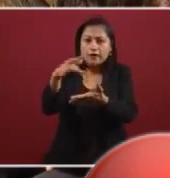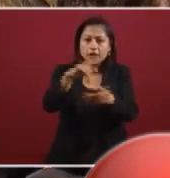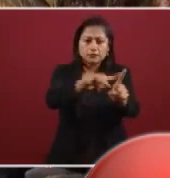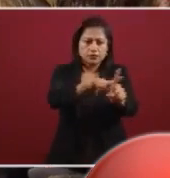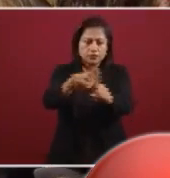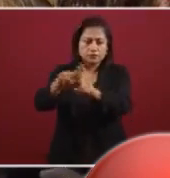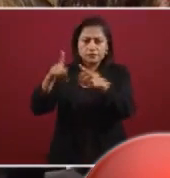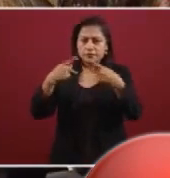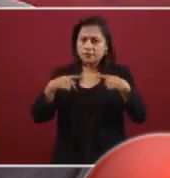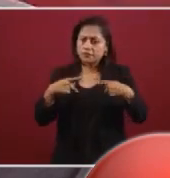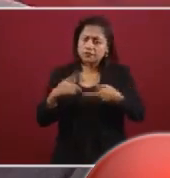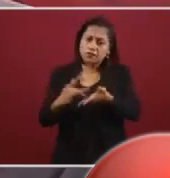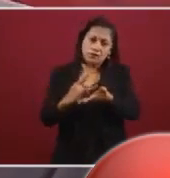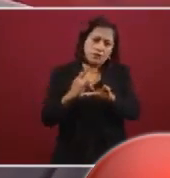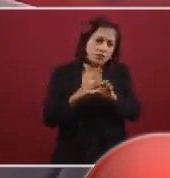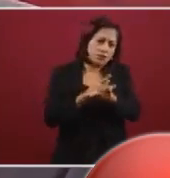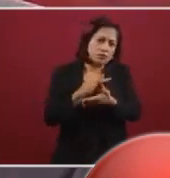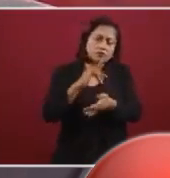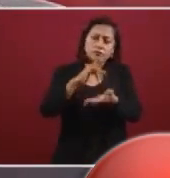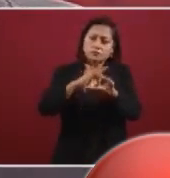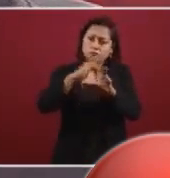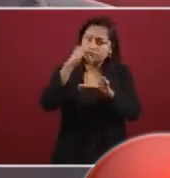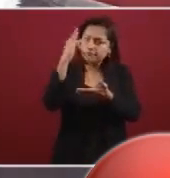luego nuestro